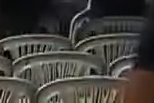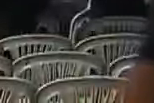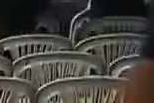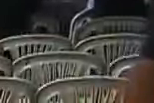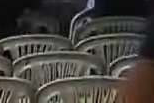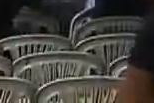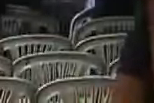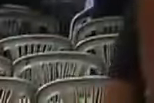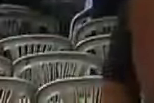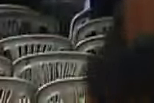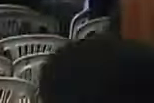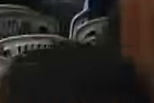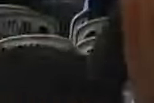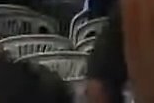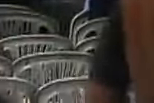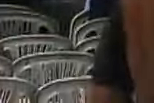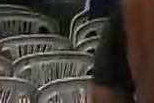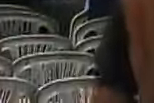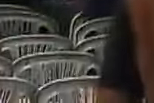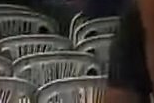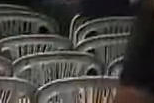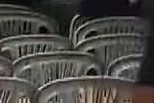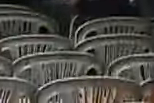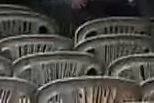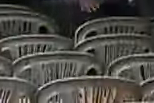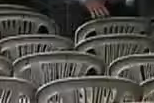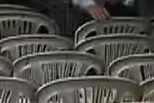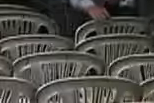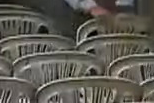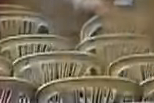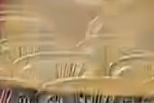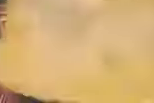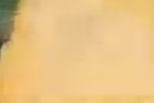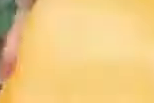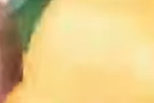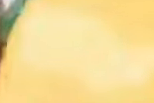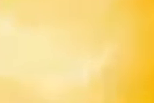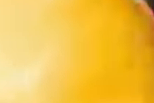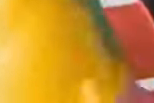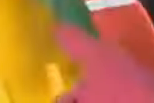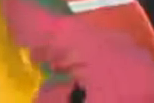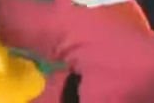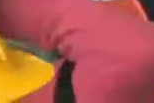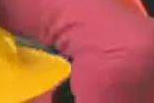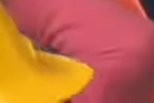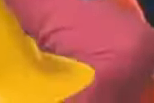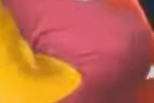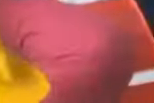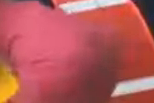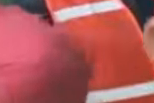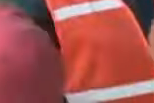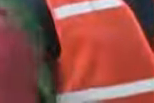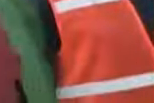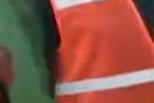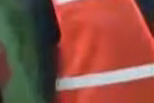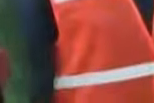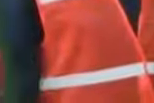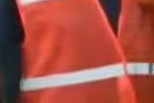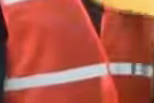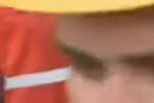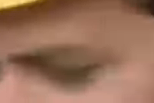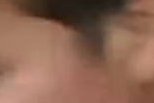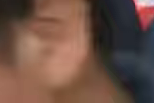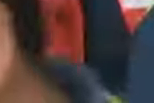mi mades con infinito amor por tus